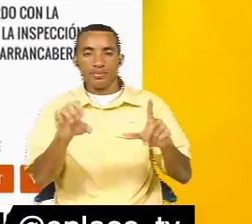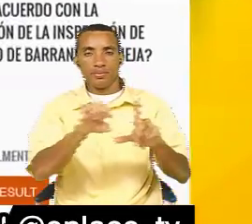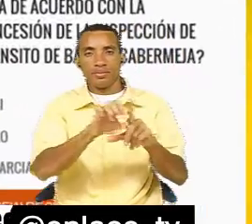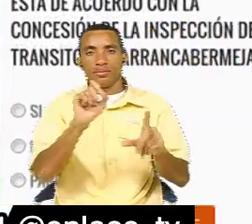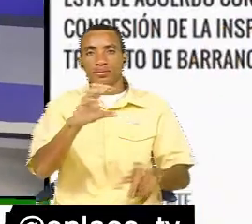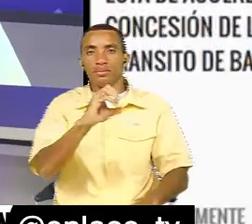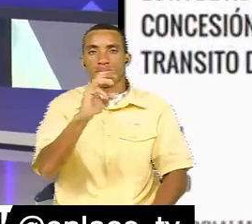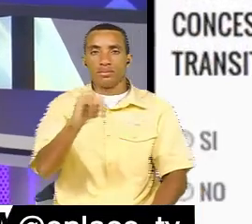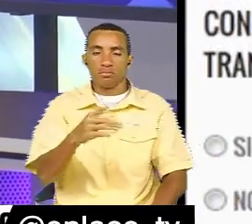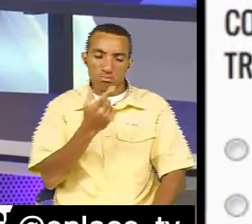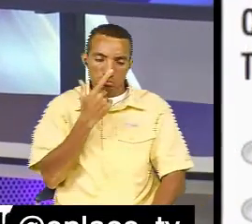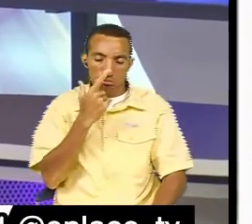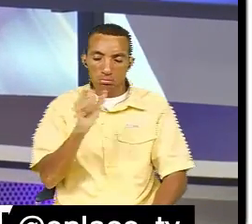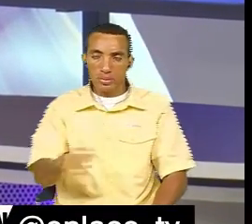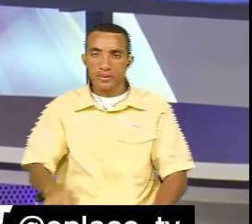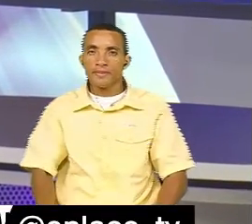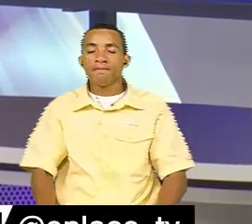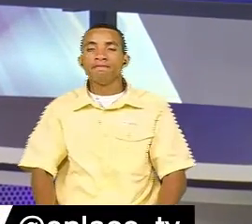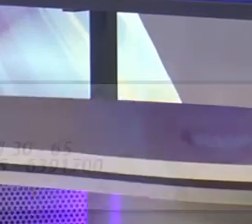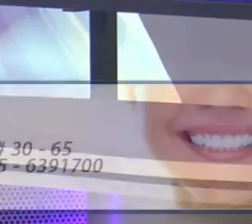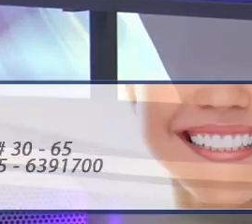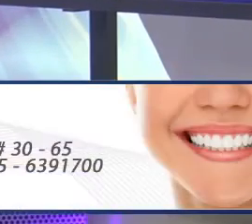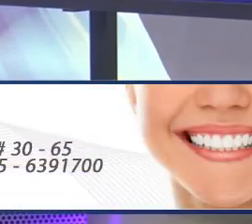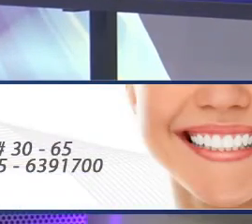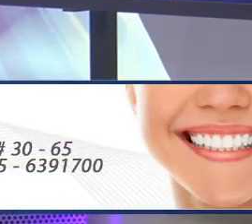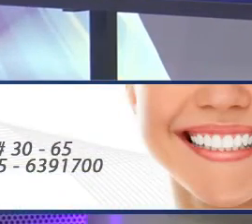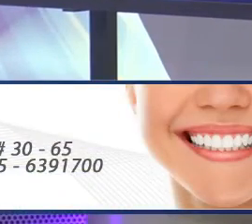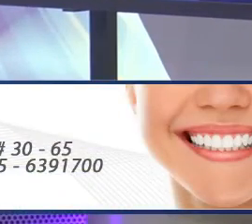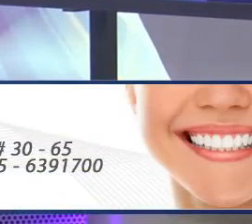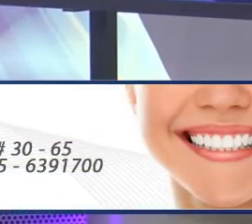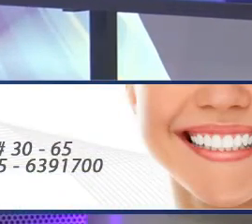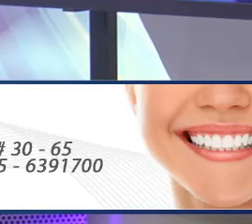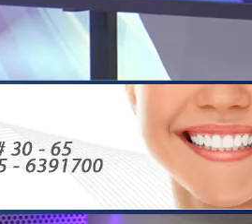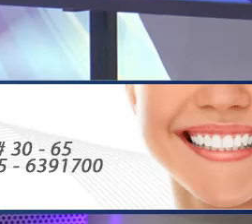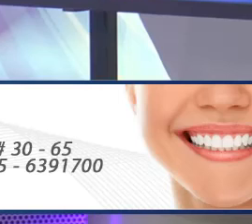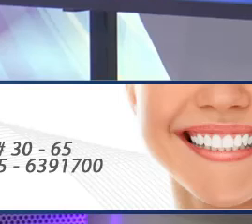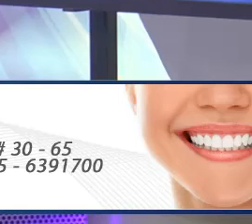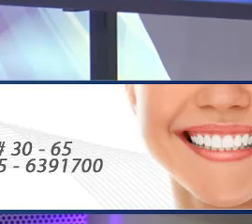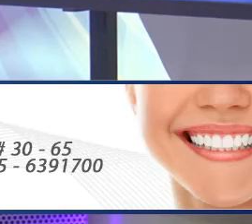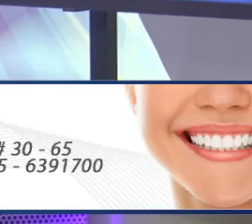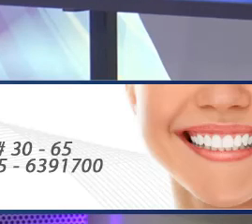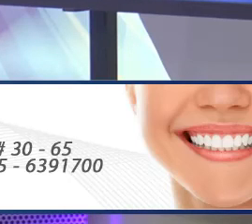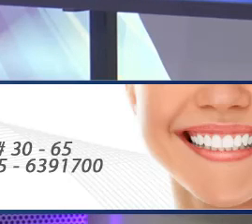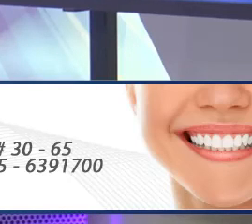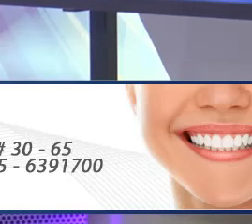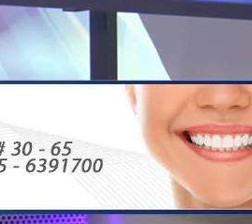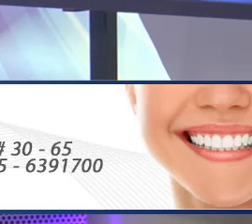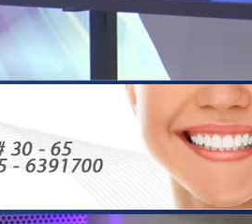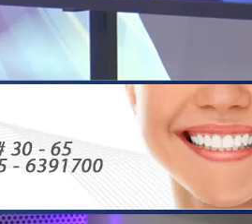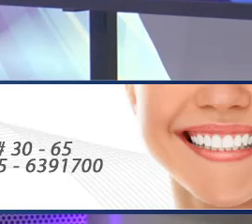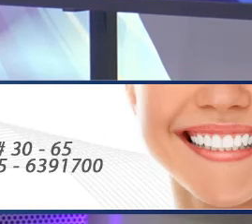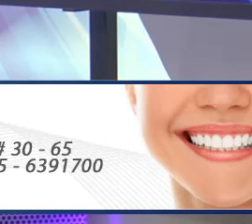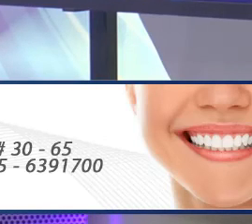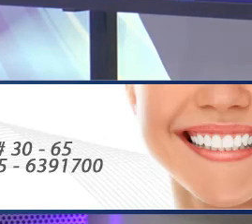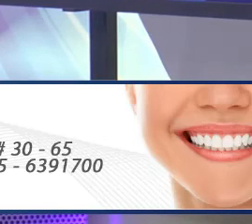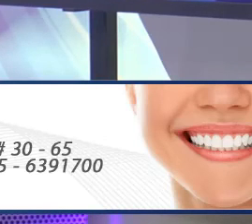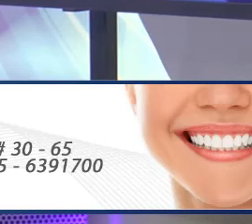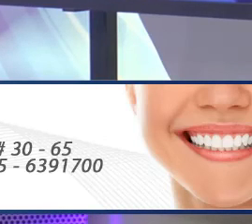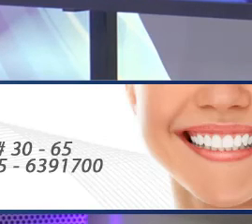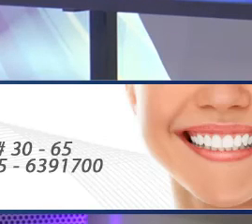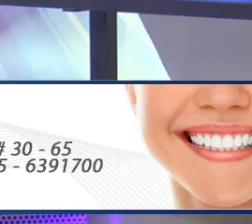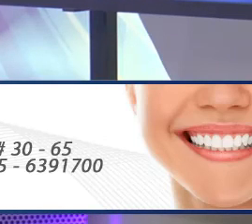www.enlacetelevisión.com. Visítenos. Y ya no tendrás que interrumpir tus tratamientos de ortodoncia. Ahora en Crom Bucaramanga y Barranca Bermeja tu sonrisa saltará a la